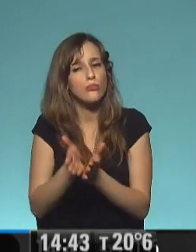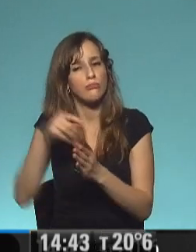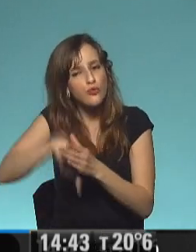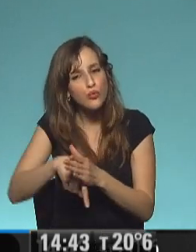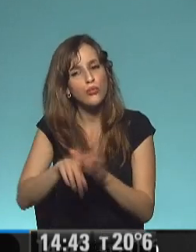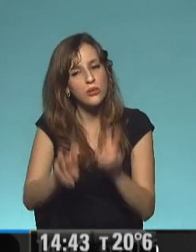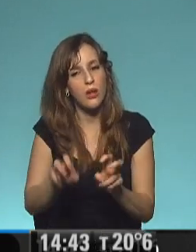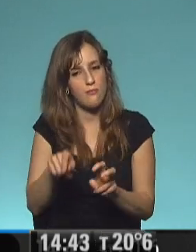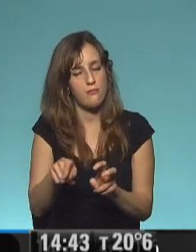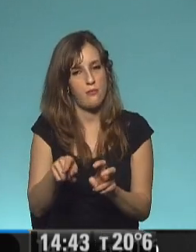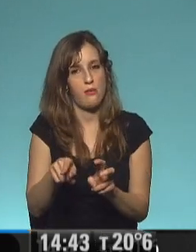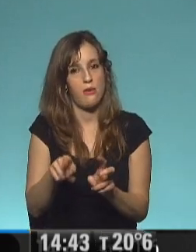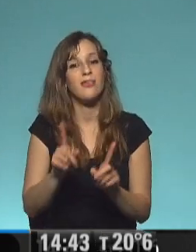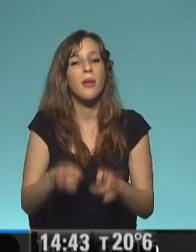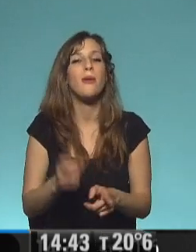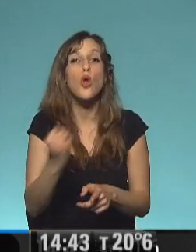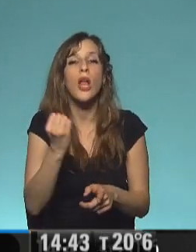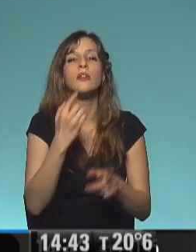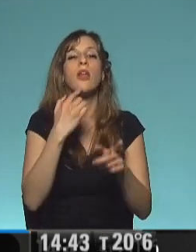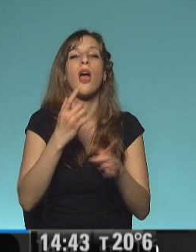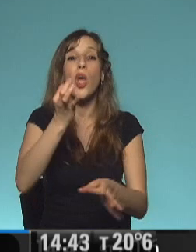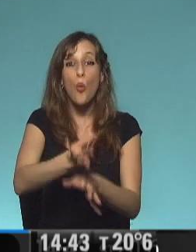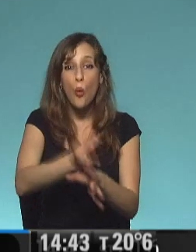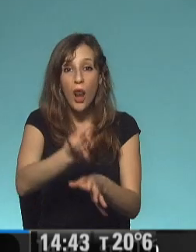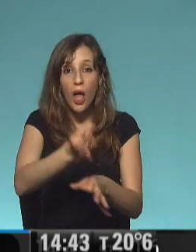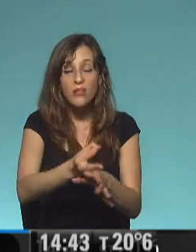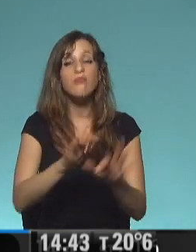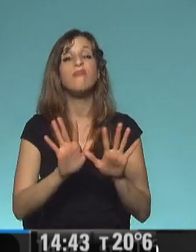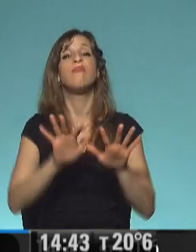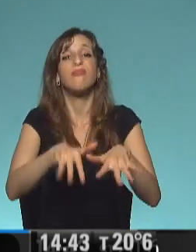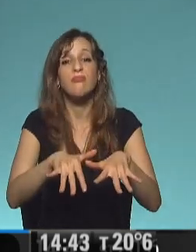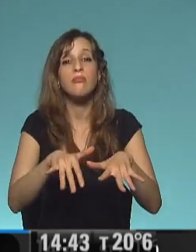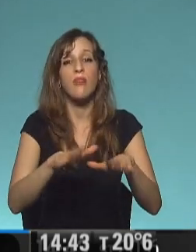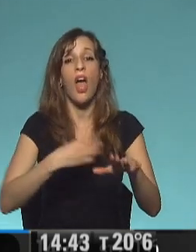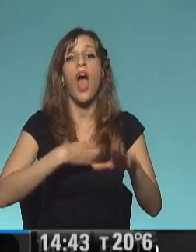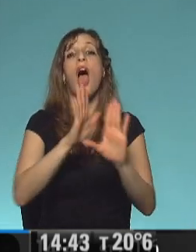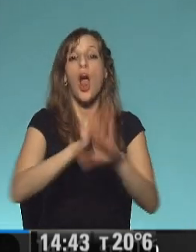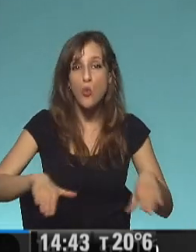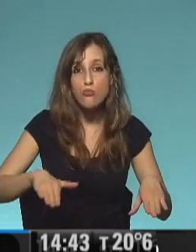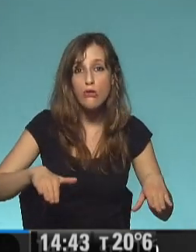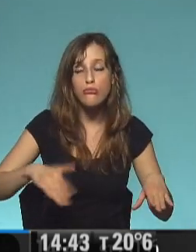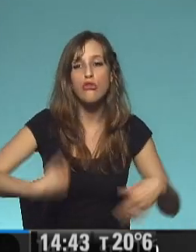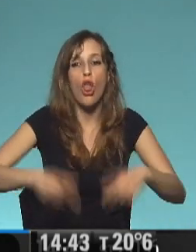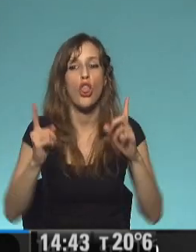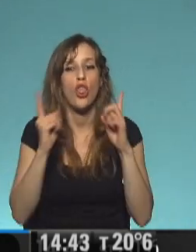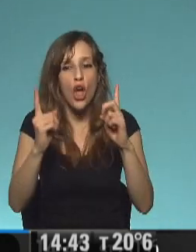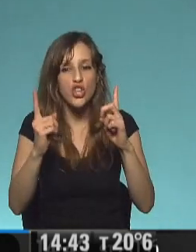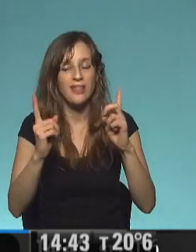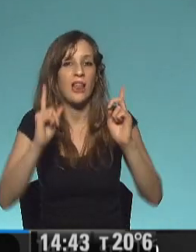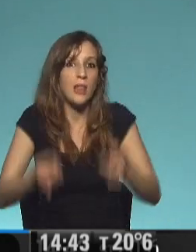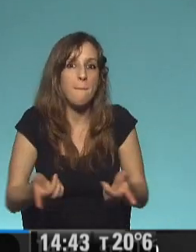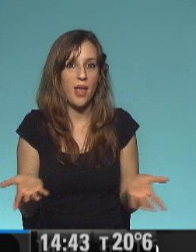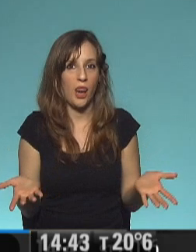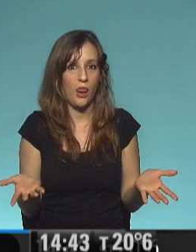en las escuelas, además de alumnos, hay docentes. Y que los docentes, también muchos de ellos,